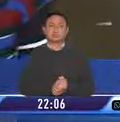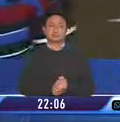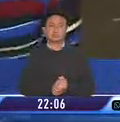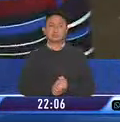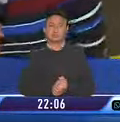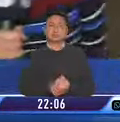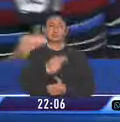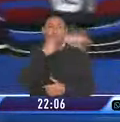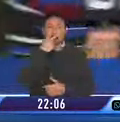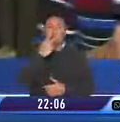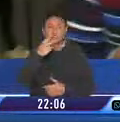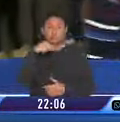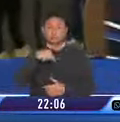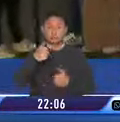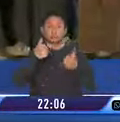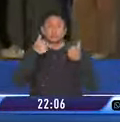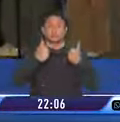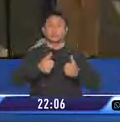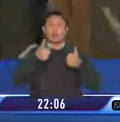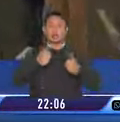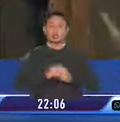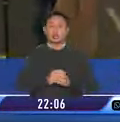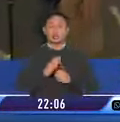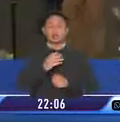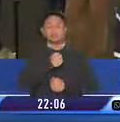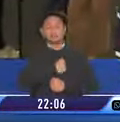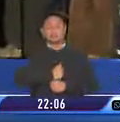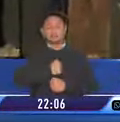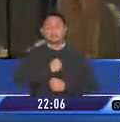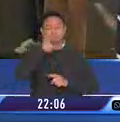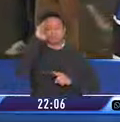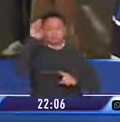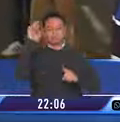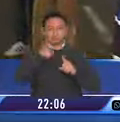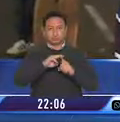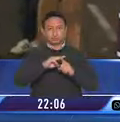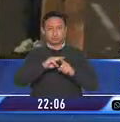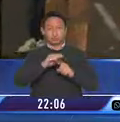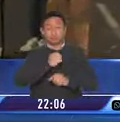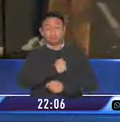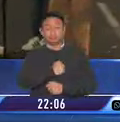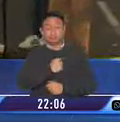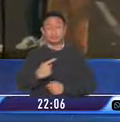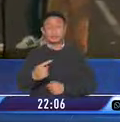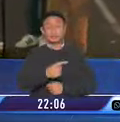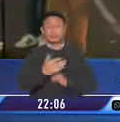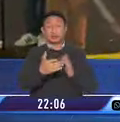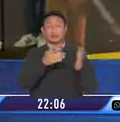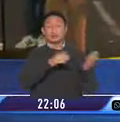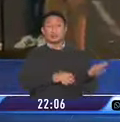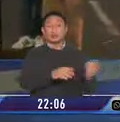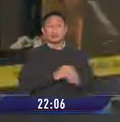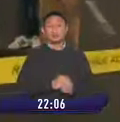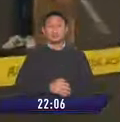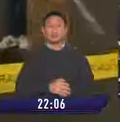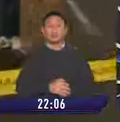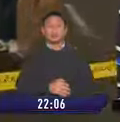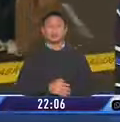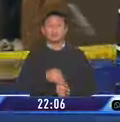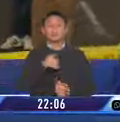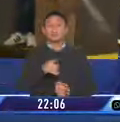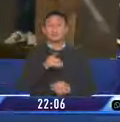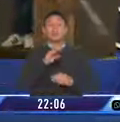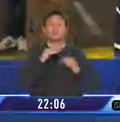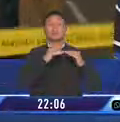Vemos que varios candidatos ya han expresado mensajes lamentando esta terrible situación que ha acontecido y han enlutado